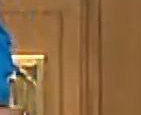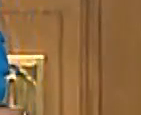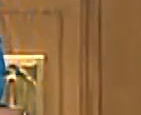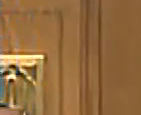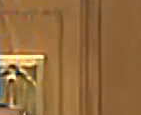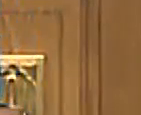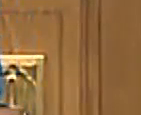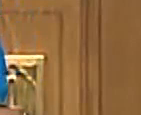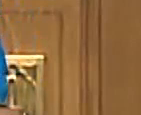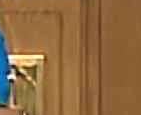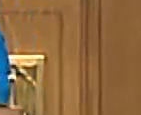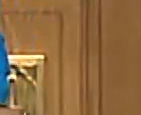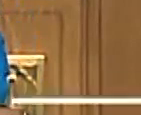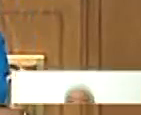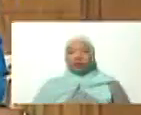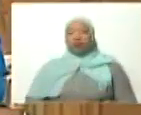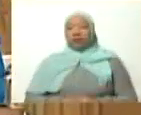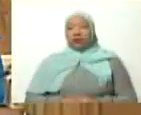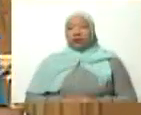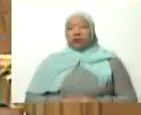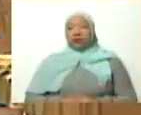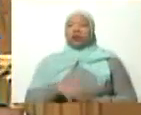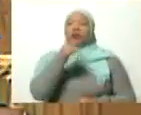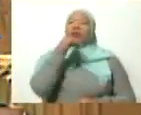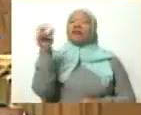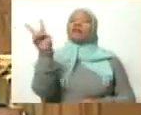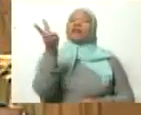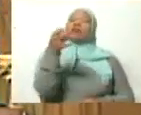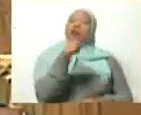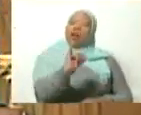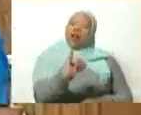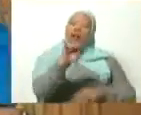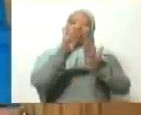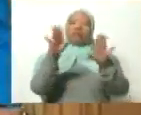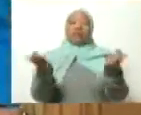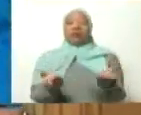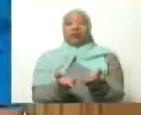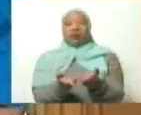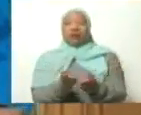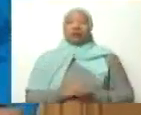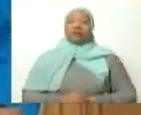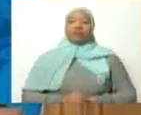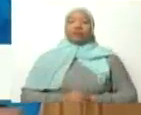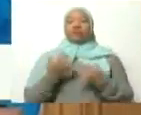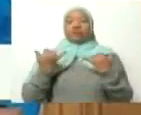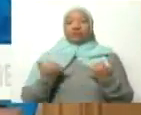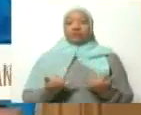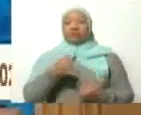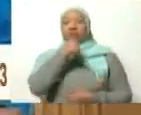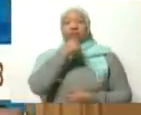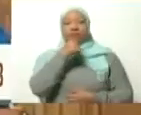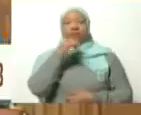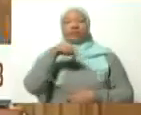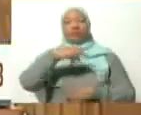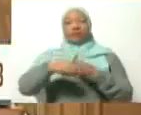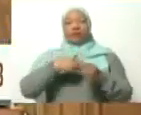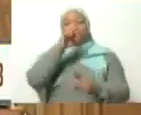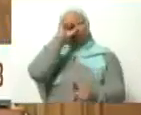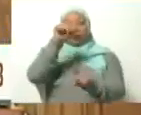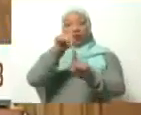tiene Venezuela en varios países del mundo. Y vale la pena en este momento que hemos